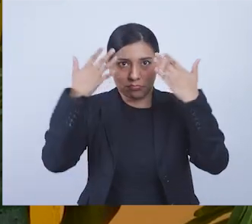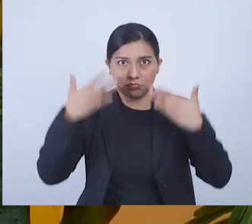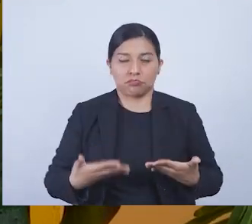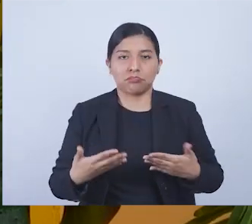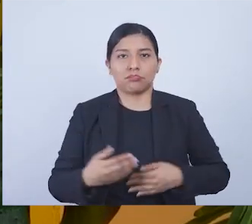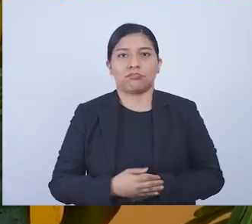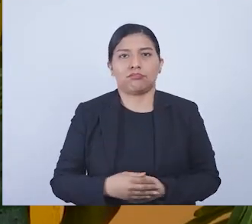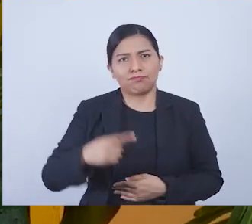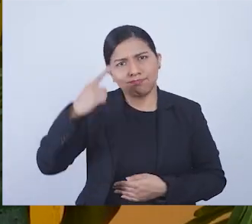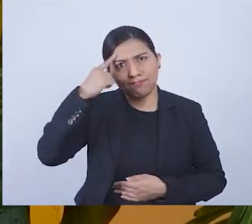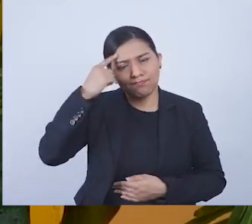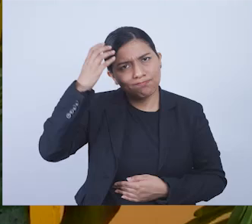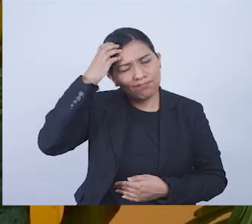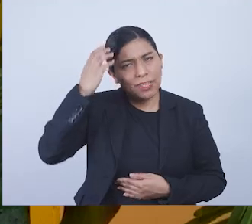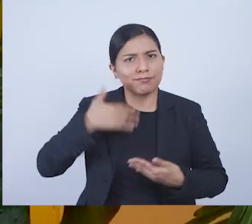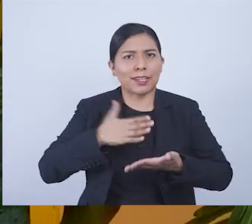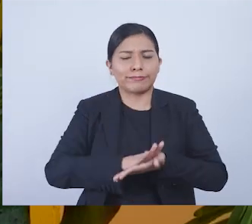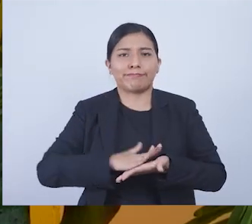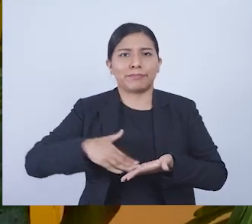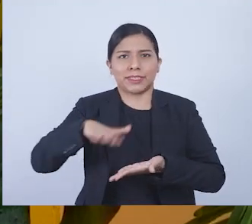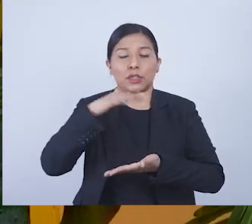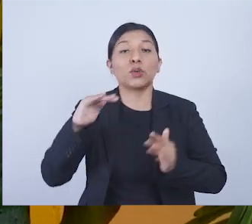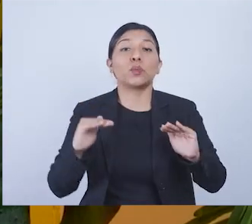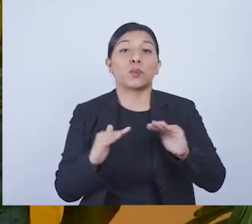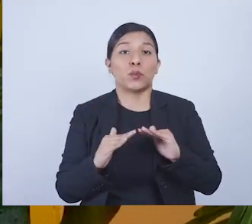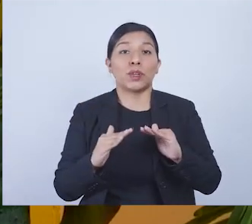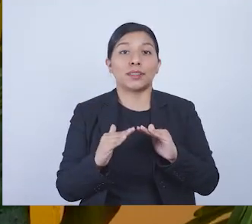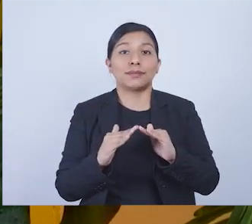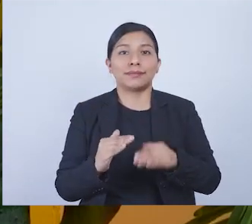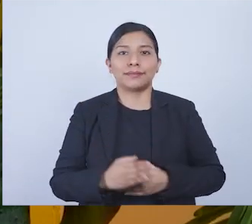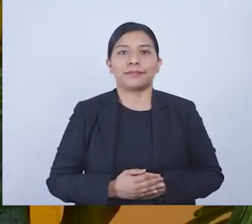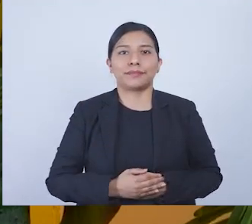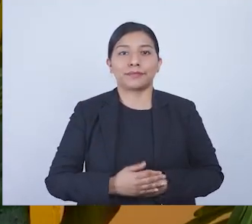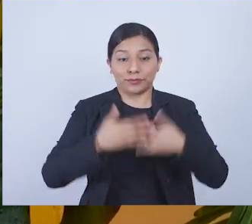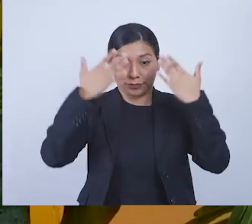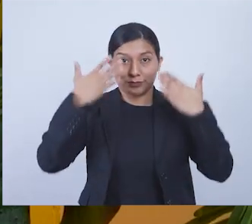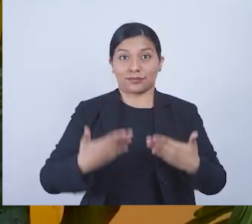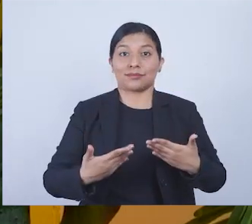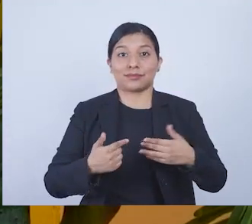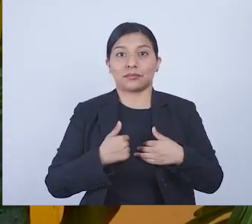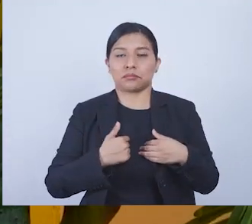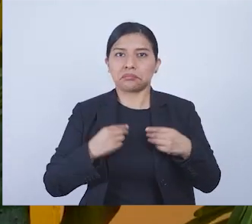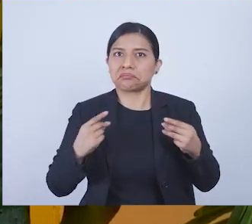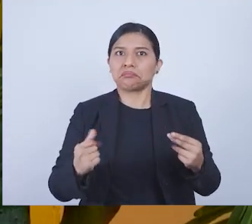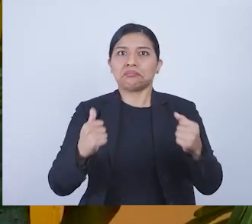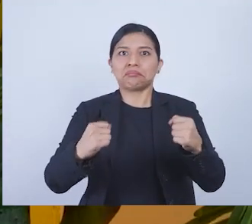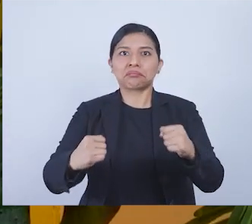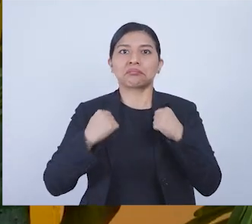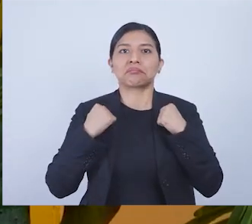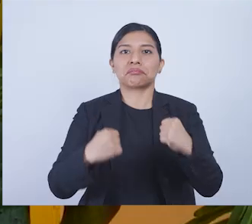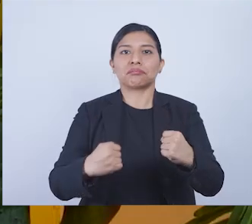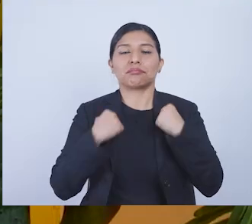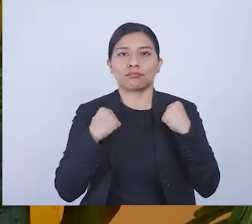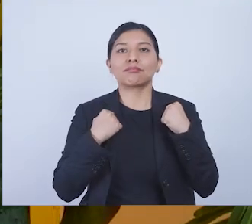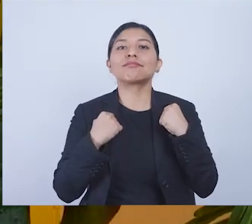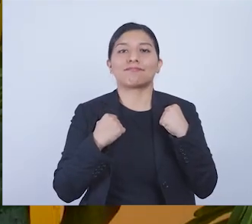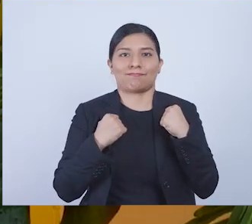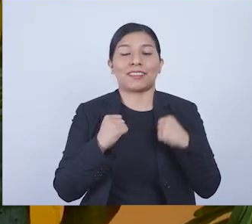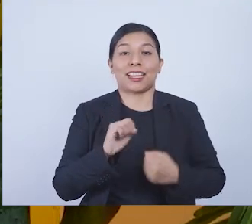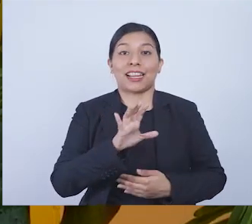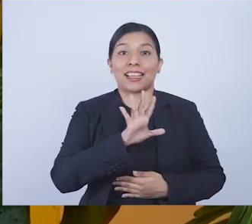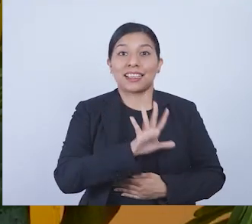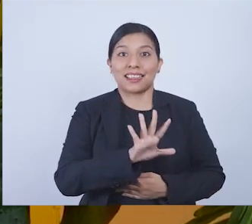intelectual, espiritual inclusive. Cuando el músculo se activa, él produce más de